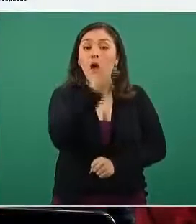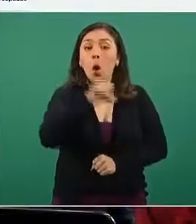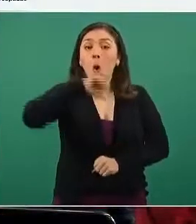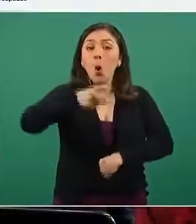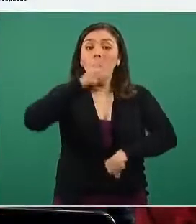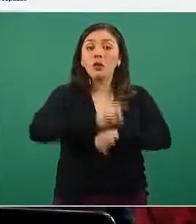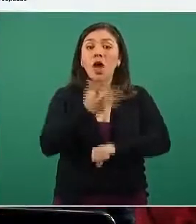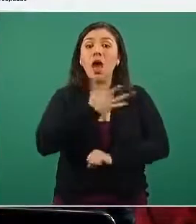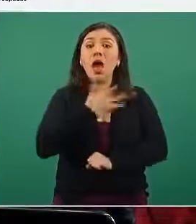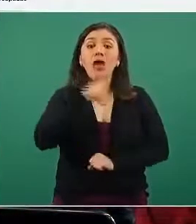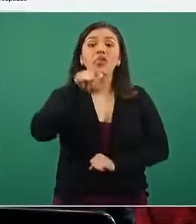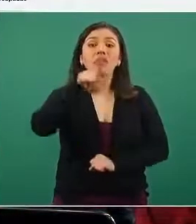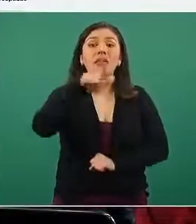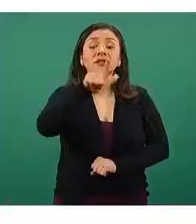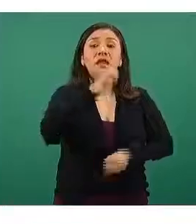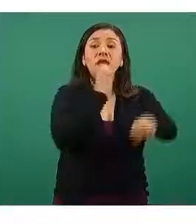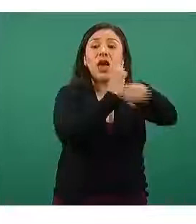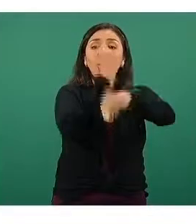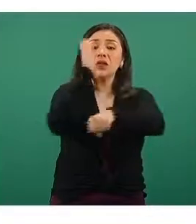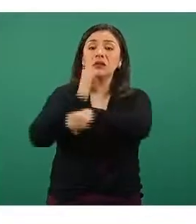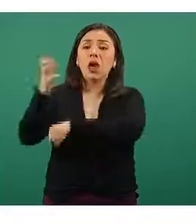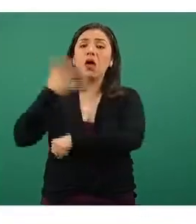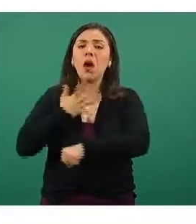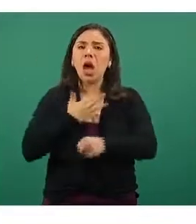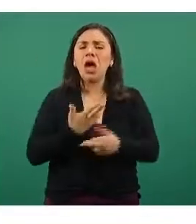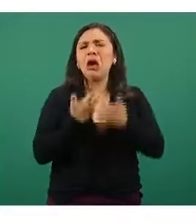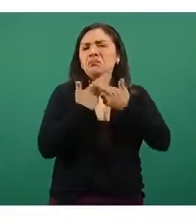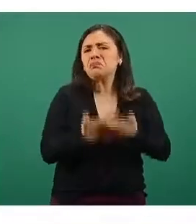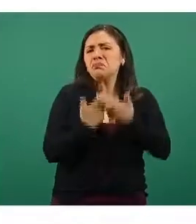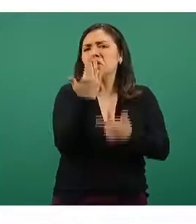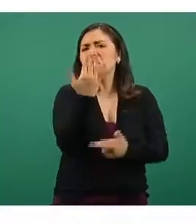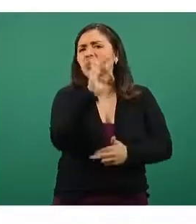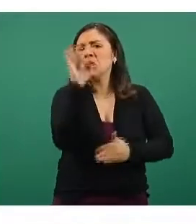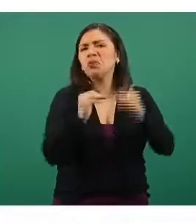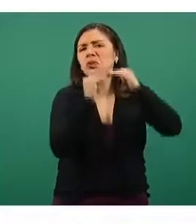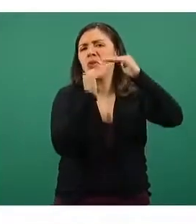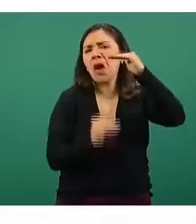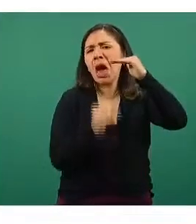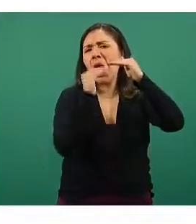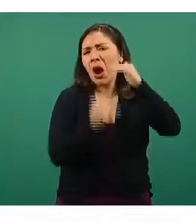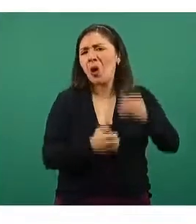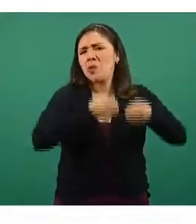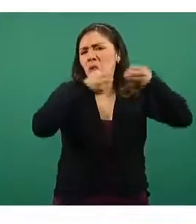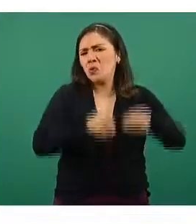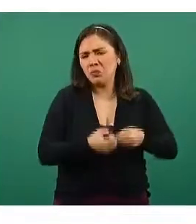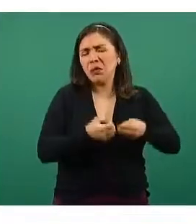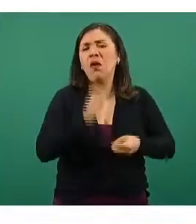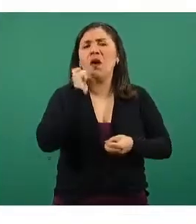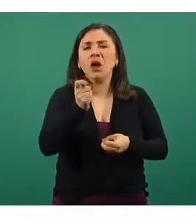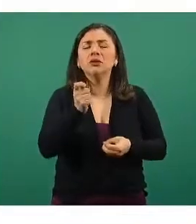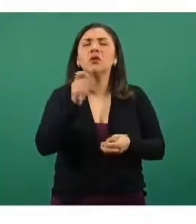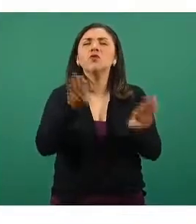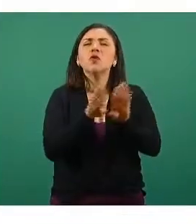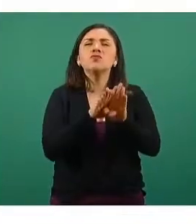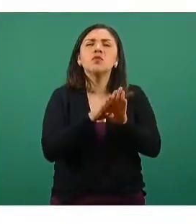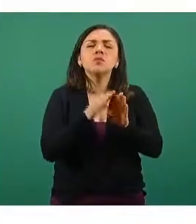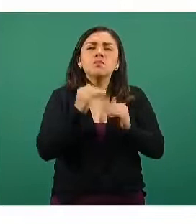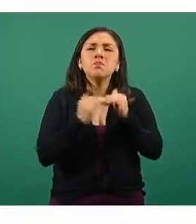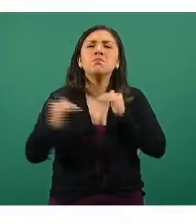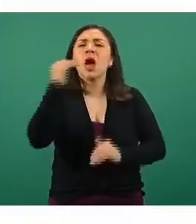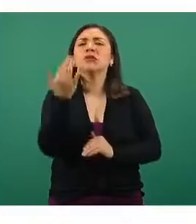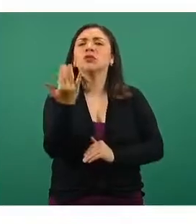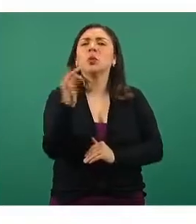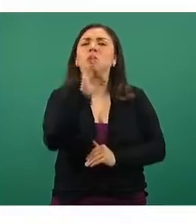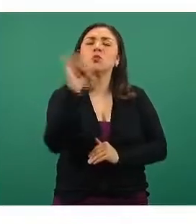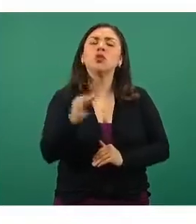son 17 las entidades que tienen menos del 50% de ocupación, o lo que se traduce en más de un